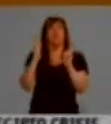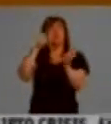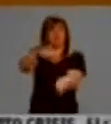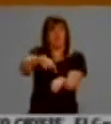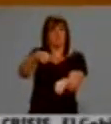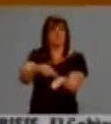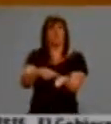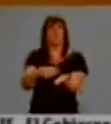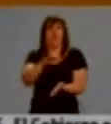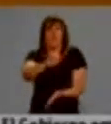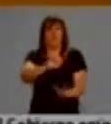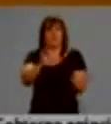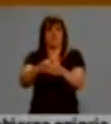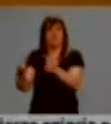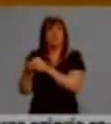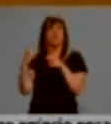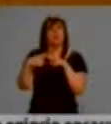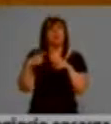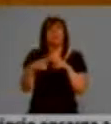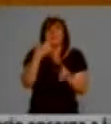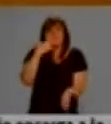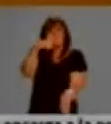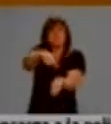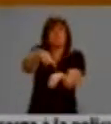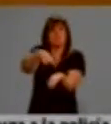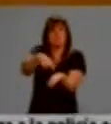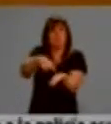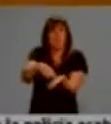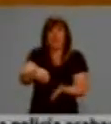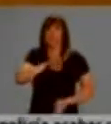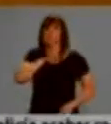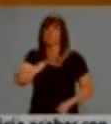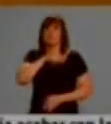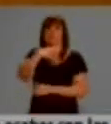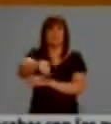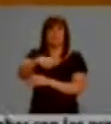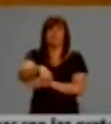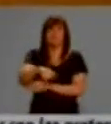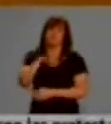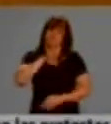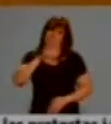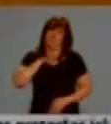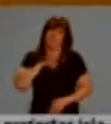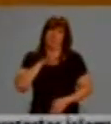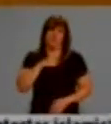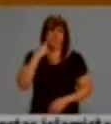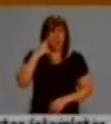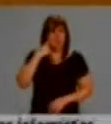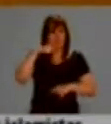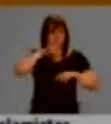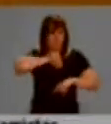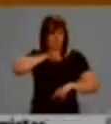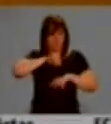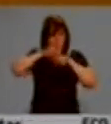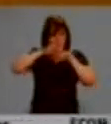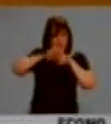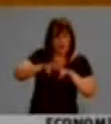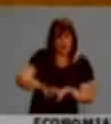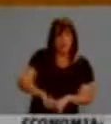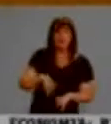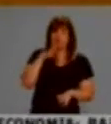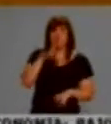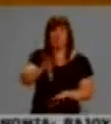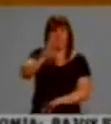estos partidos. Y si exige la existencia de estos partidos, señor presidente, hagan examen de conciencia de que algunas de las medidas que usted ha